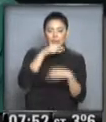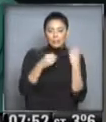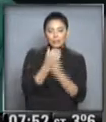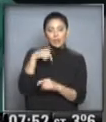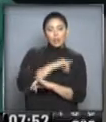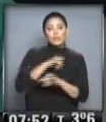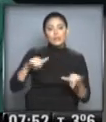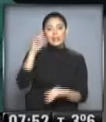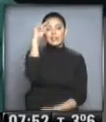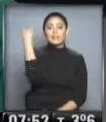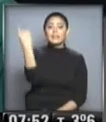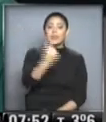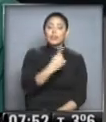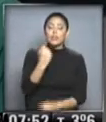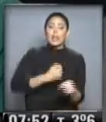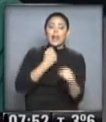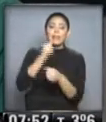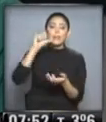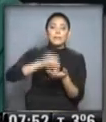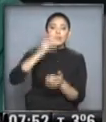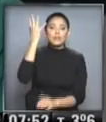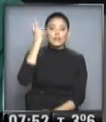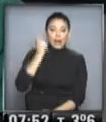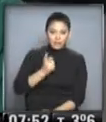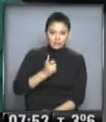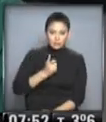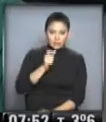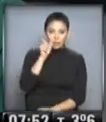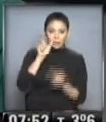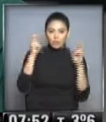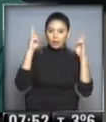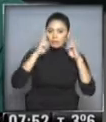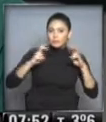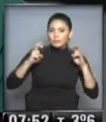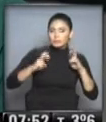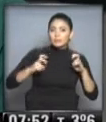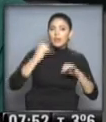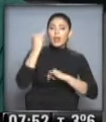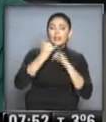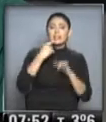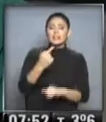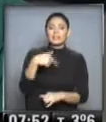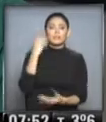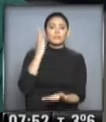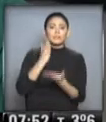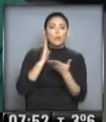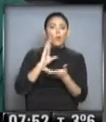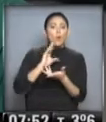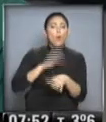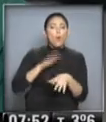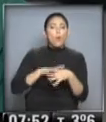ahora la información internacional nos lleva a francia donde los investigadores hablan que no hubo falla humana en el